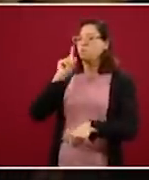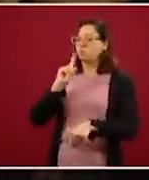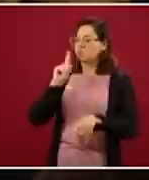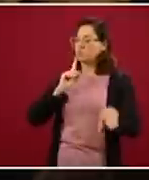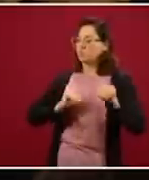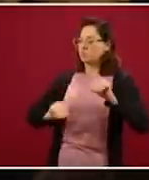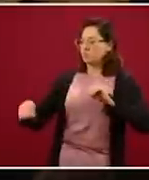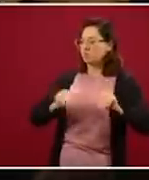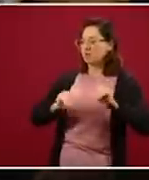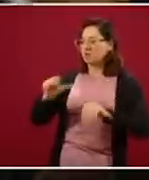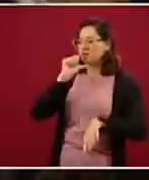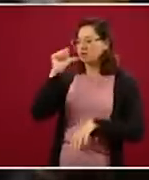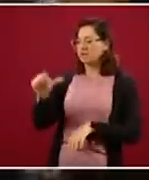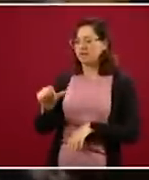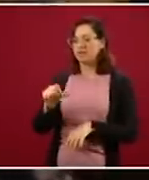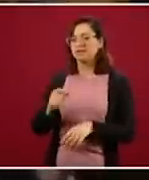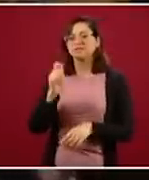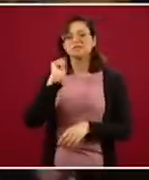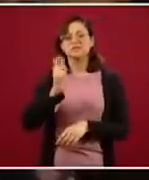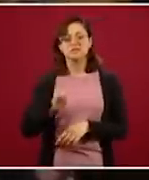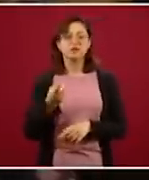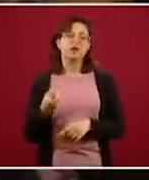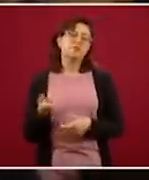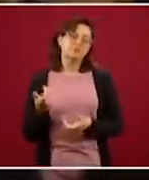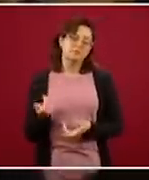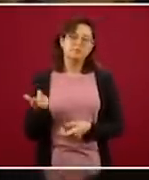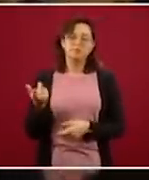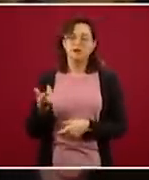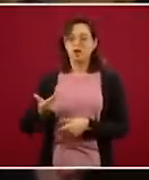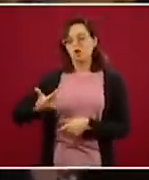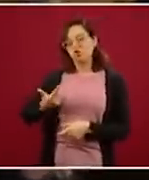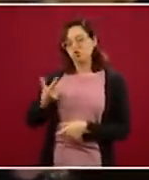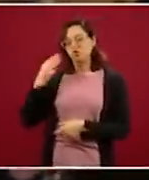o sea, un día después del Día Internacional de la Mujer.